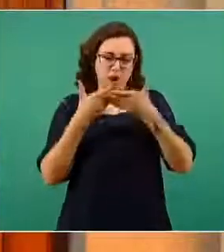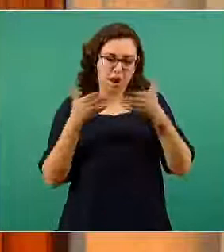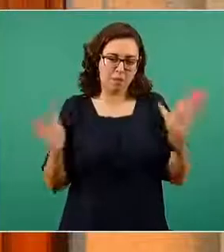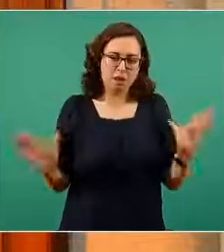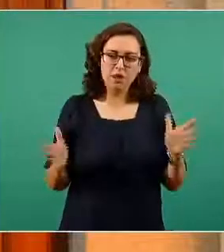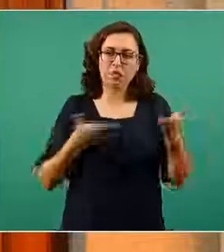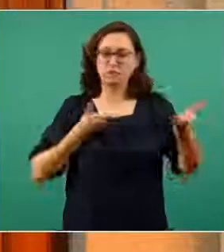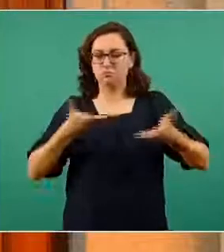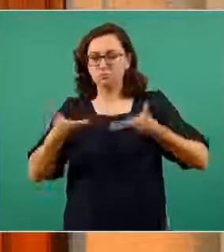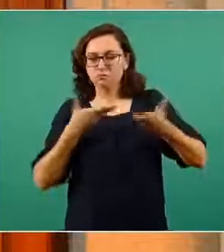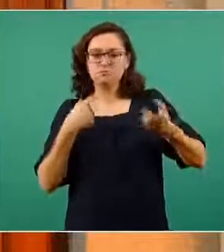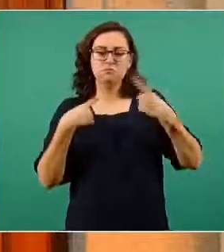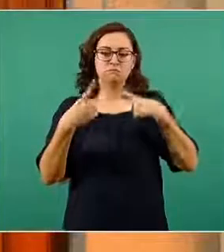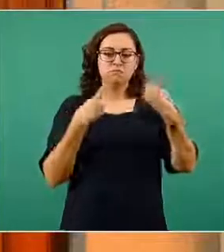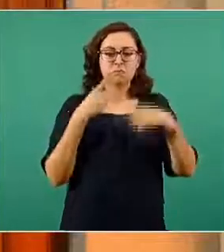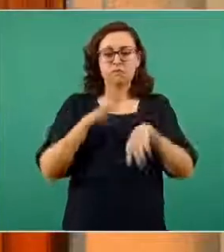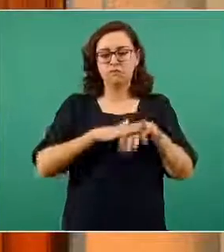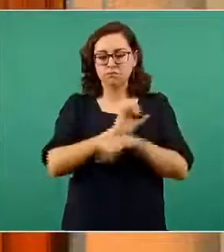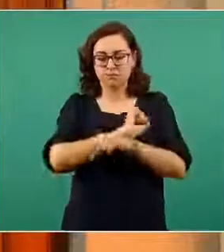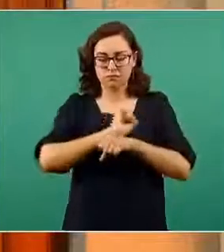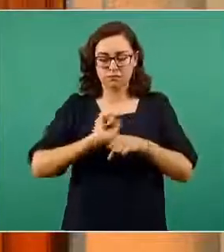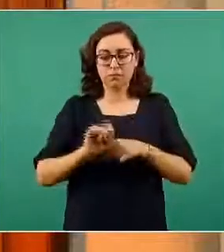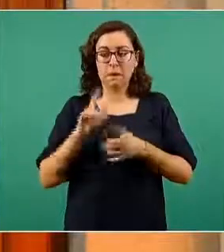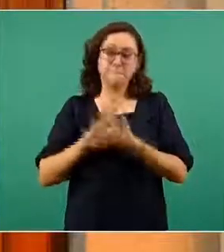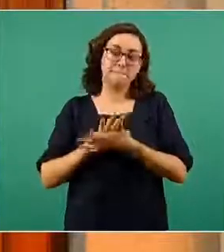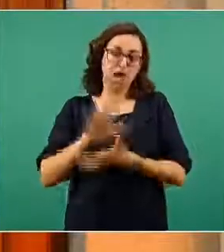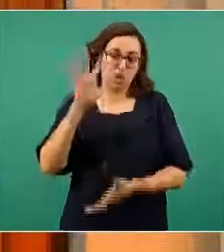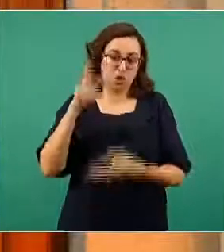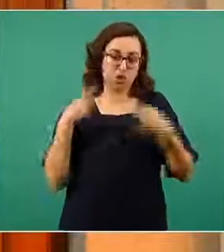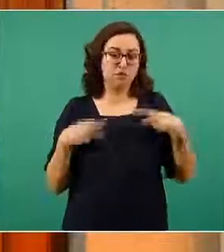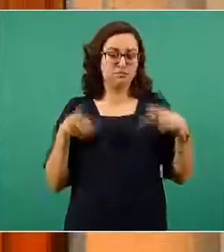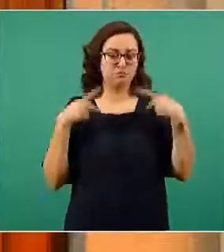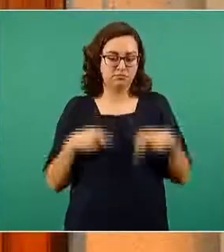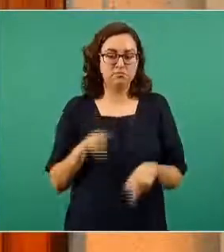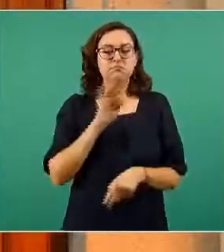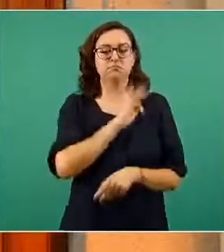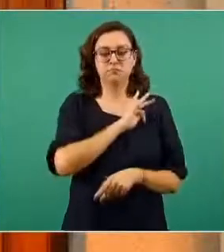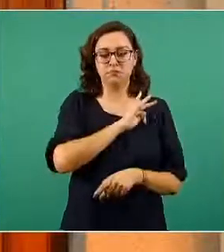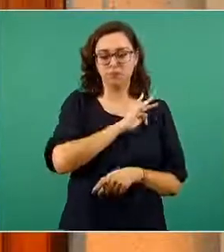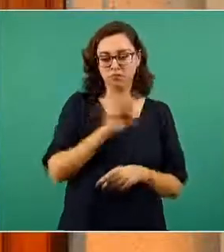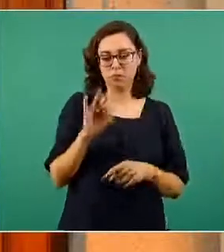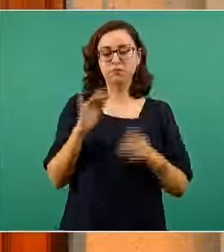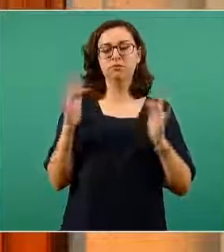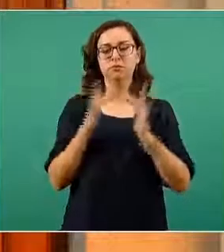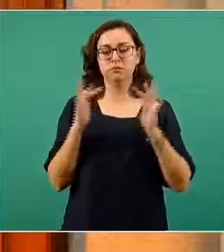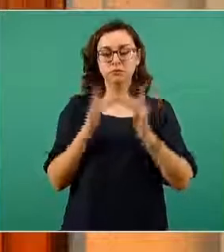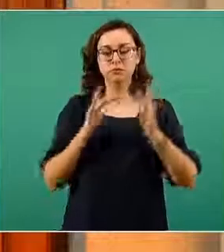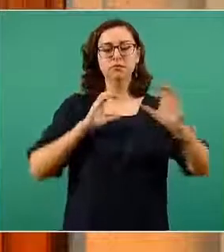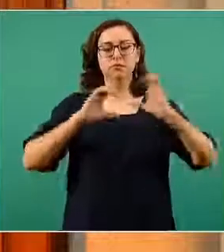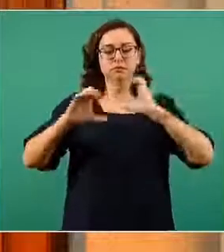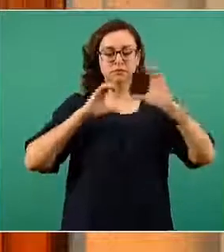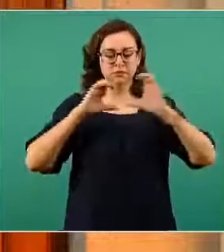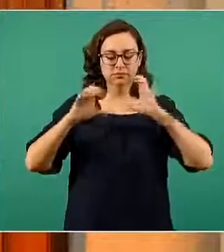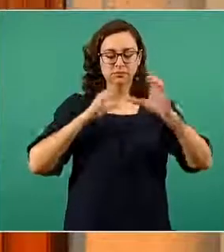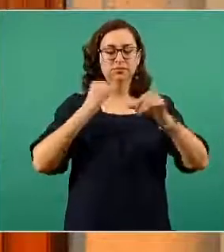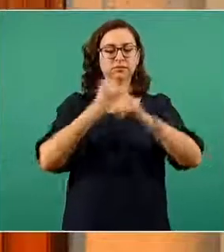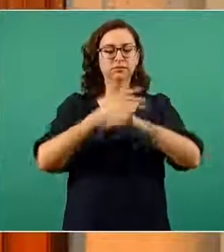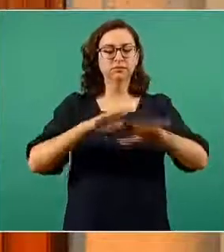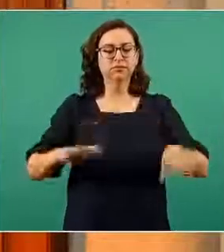abierta y la forma más sencilla a través de la cual la mayor parte de la población pudiera comunicarse y obtener